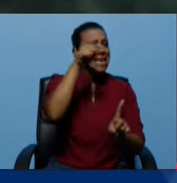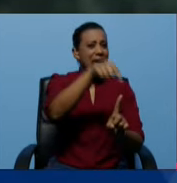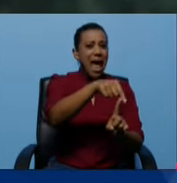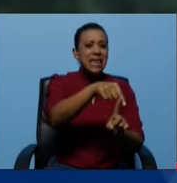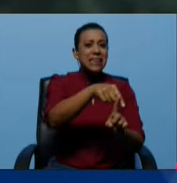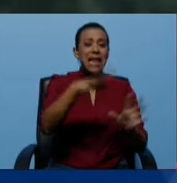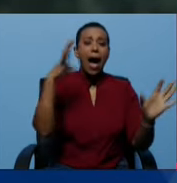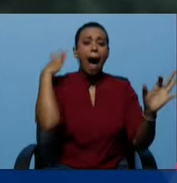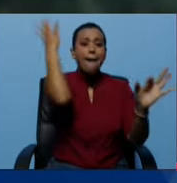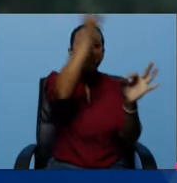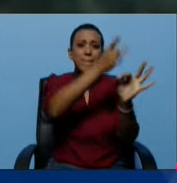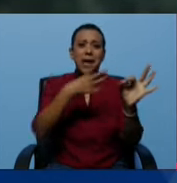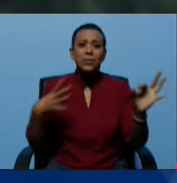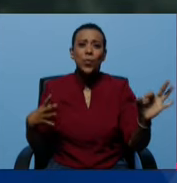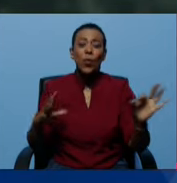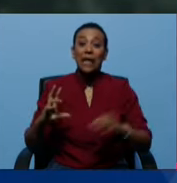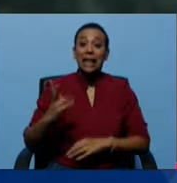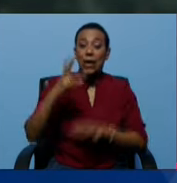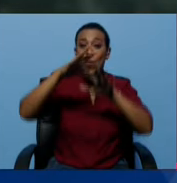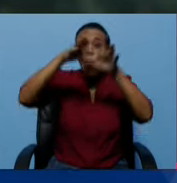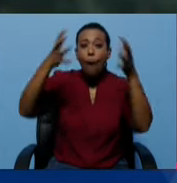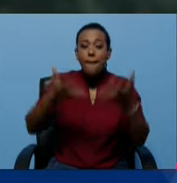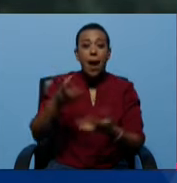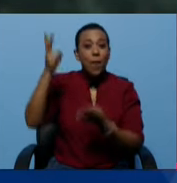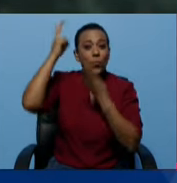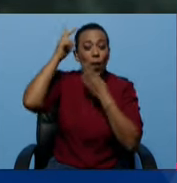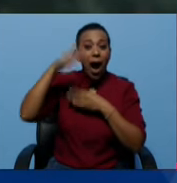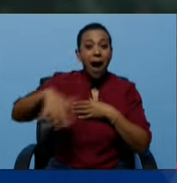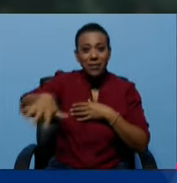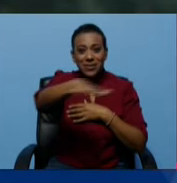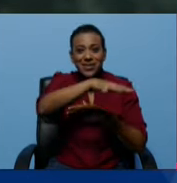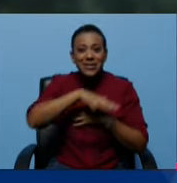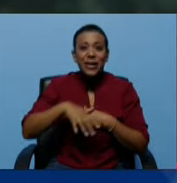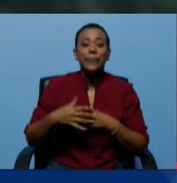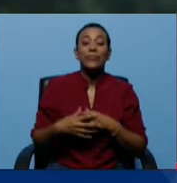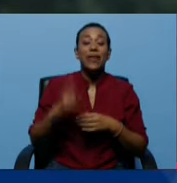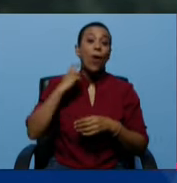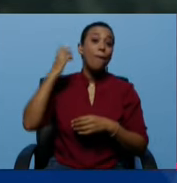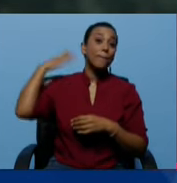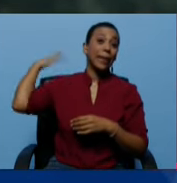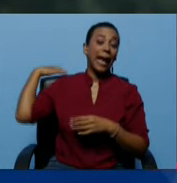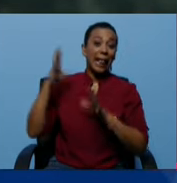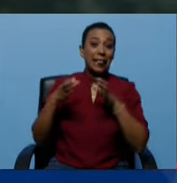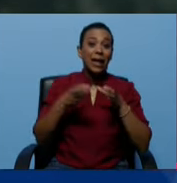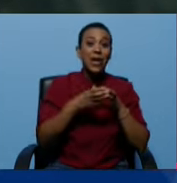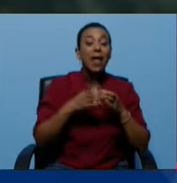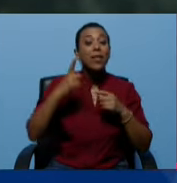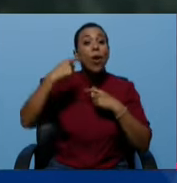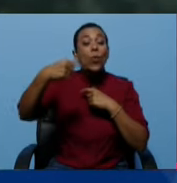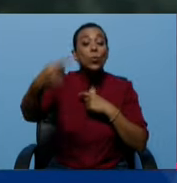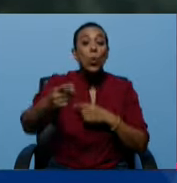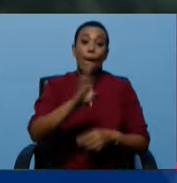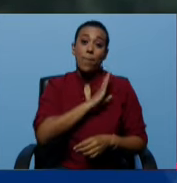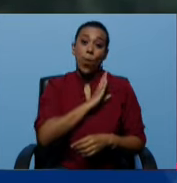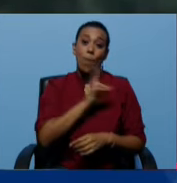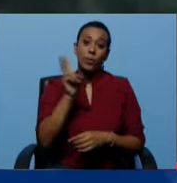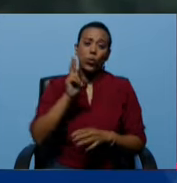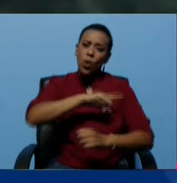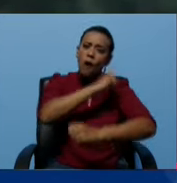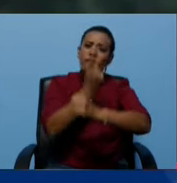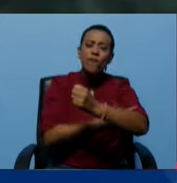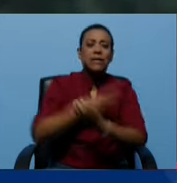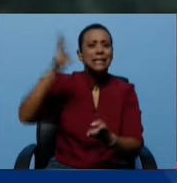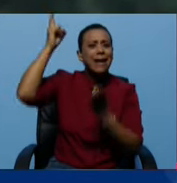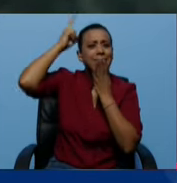al Amazonas, al tercer mundo, al mundo de los ancestros, de las tradiciones, de la fuerza